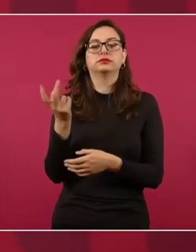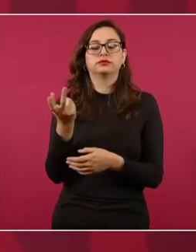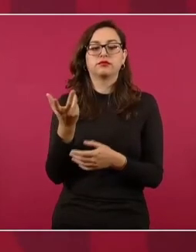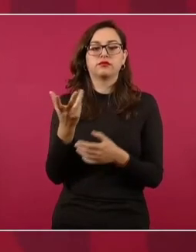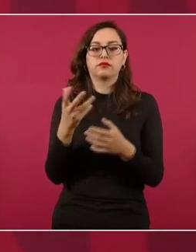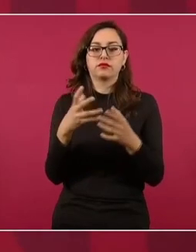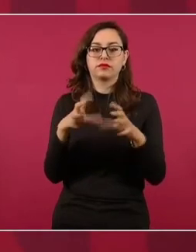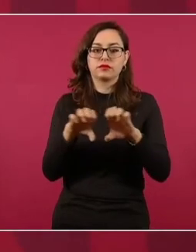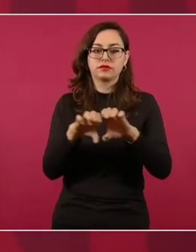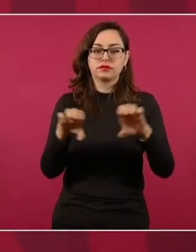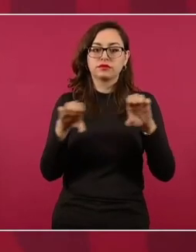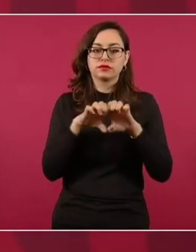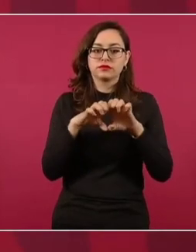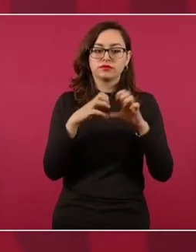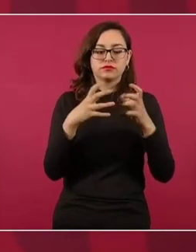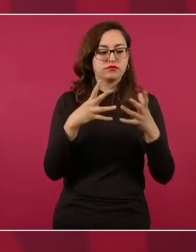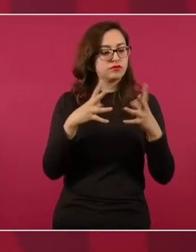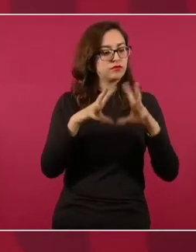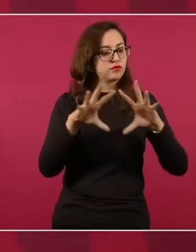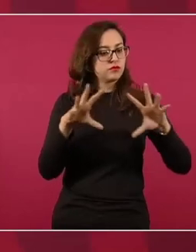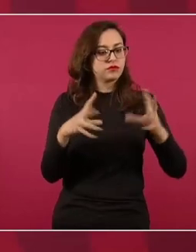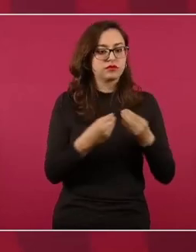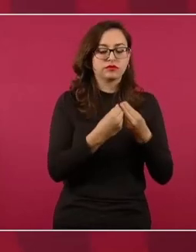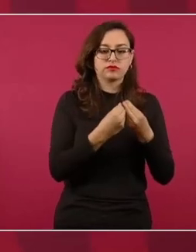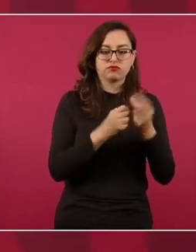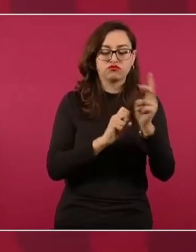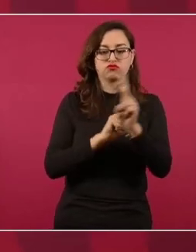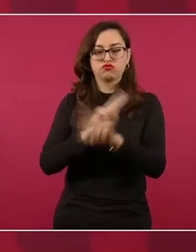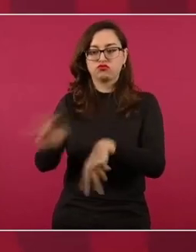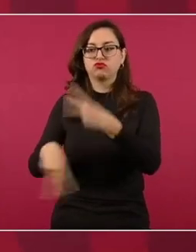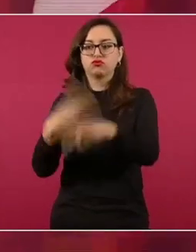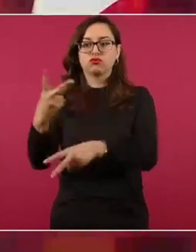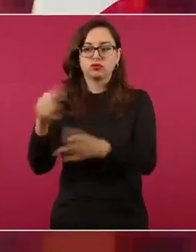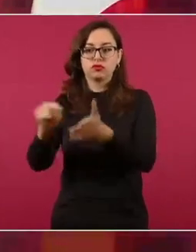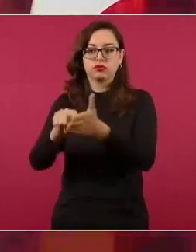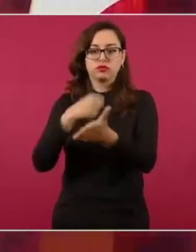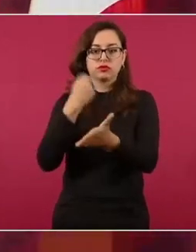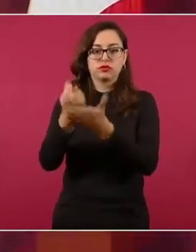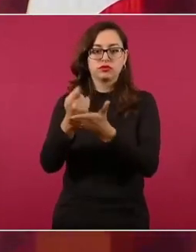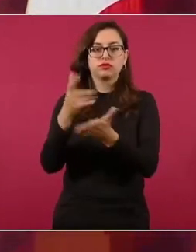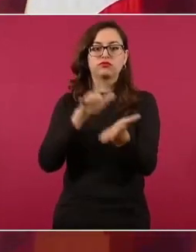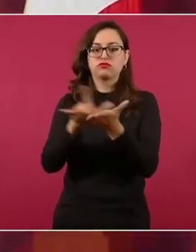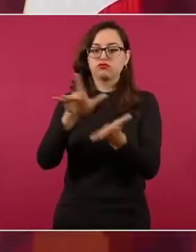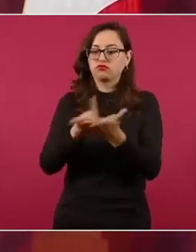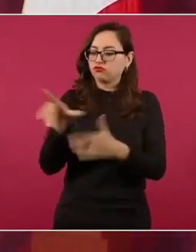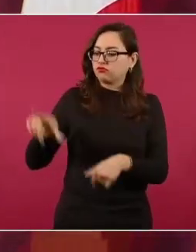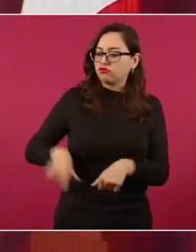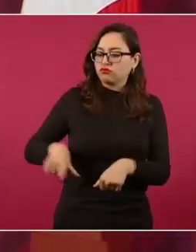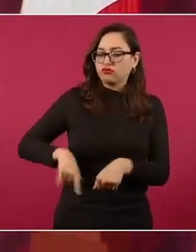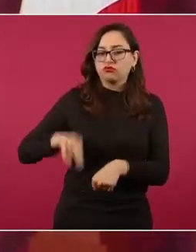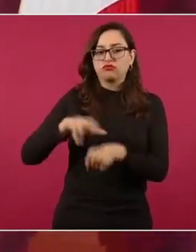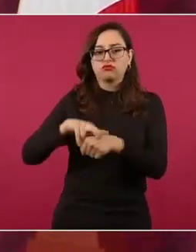para apoyar al pueblo de Tamaulipas, para respaldar al gobernador